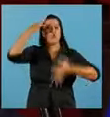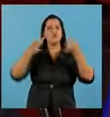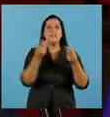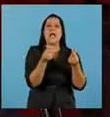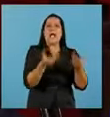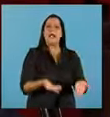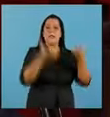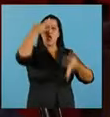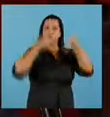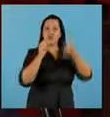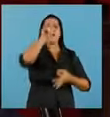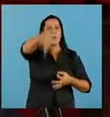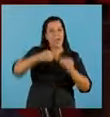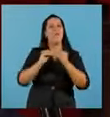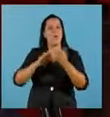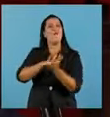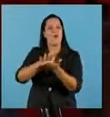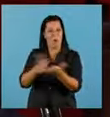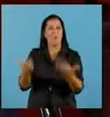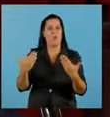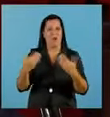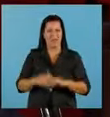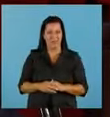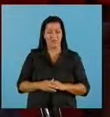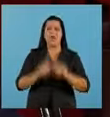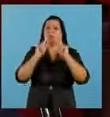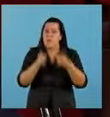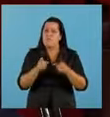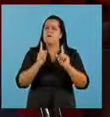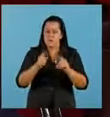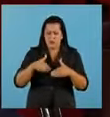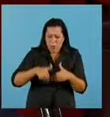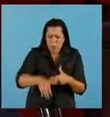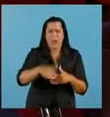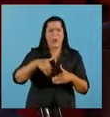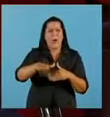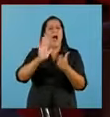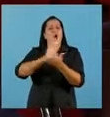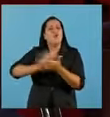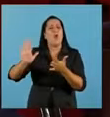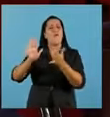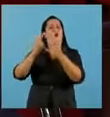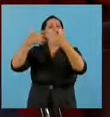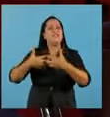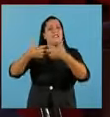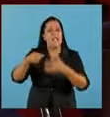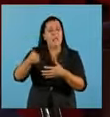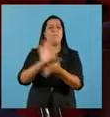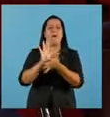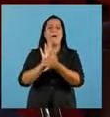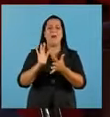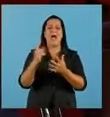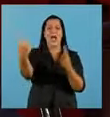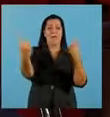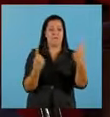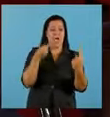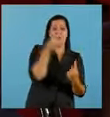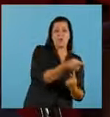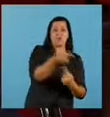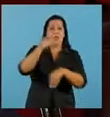justicia. Asimismo, de la mano de la puesta en marcha del nuevo sistema acusatorio penal, vamos a impulsar